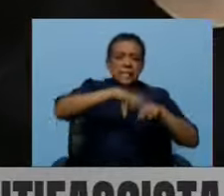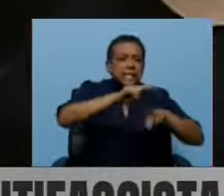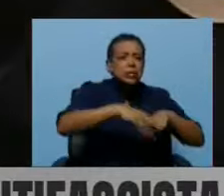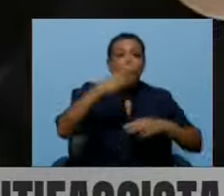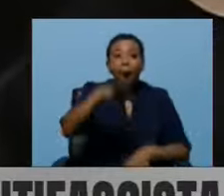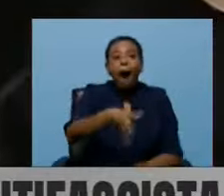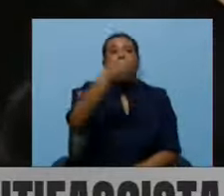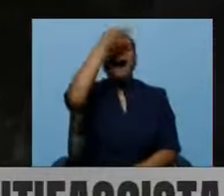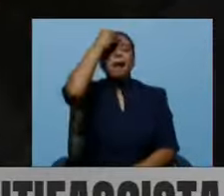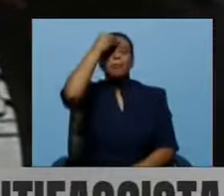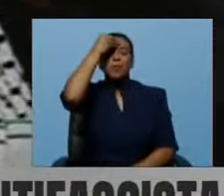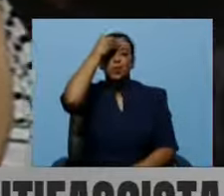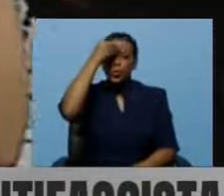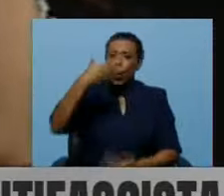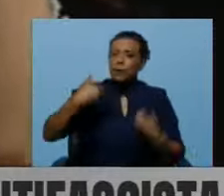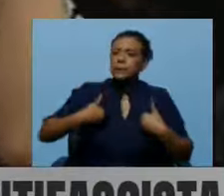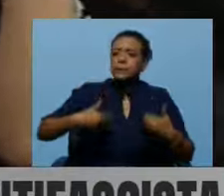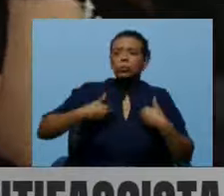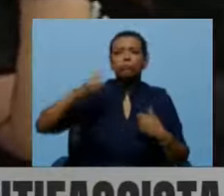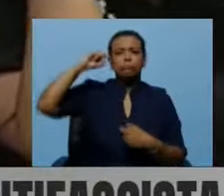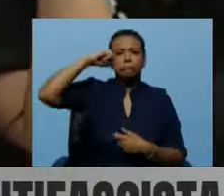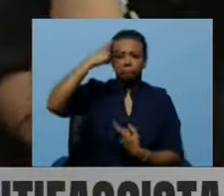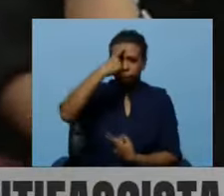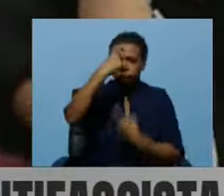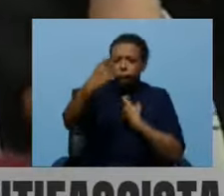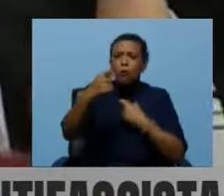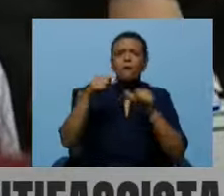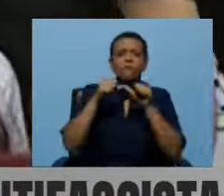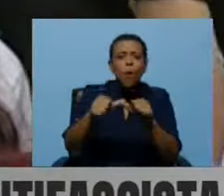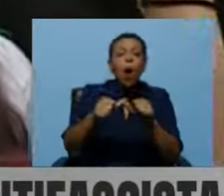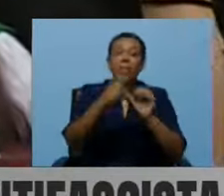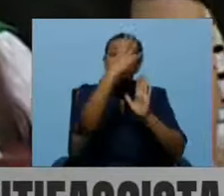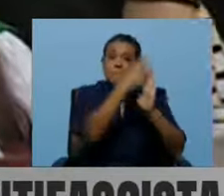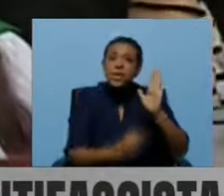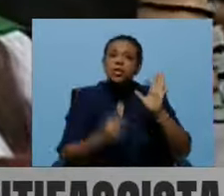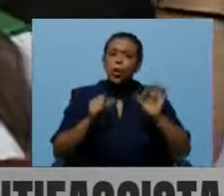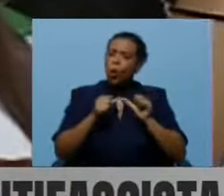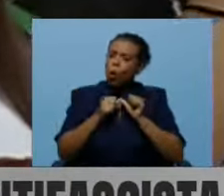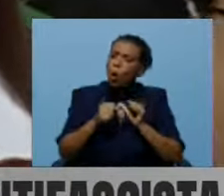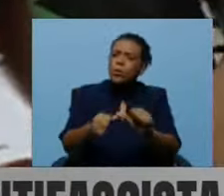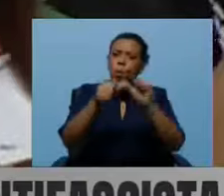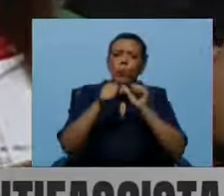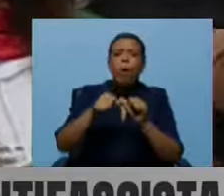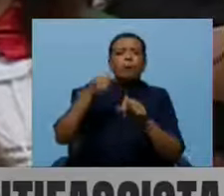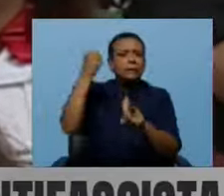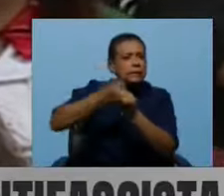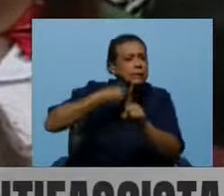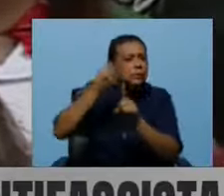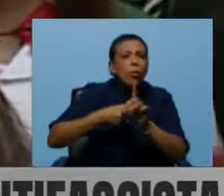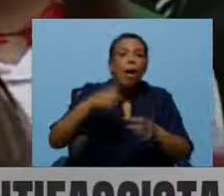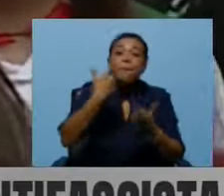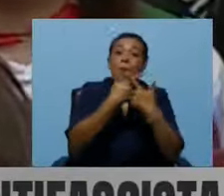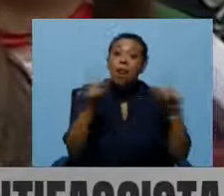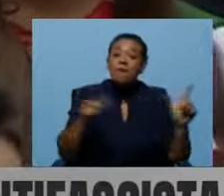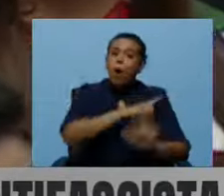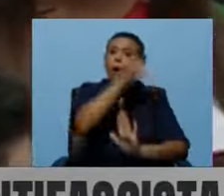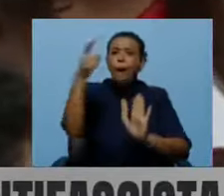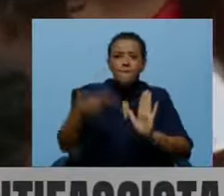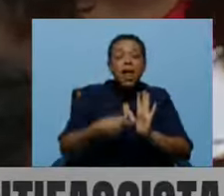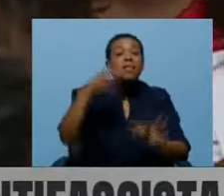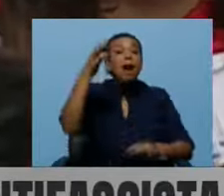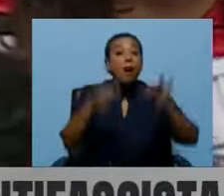generaciones. Su martirio deja un legado que sus seguidores continuarán luchando por la libertad y